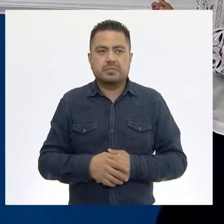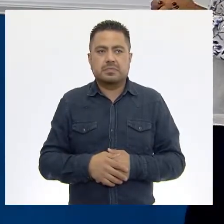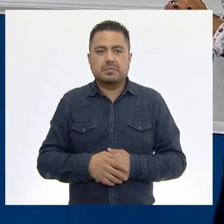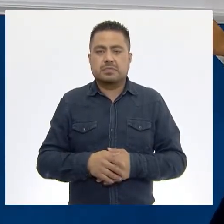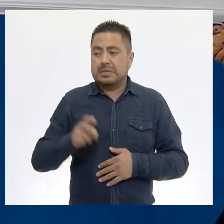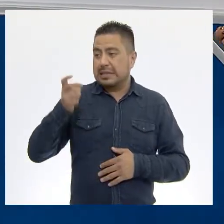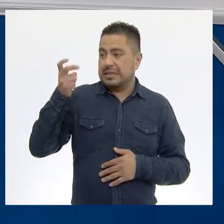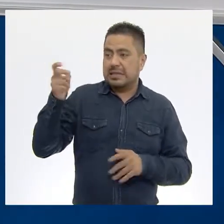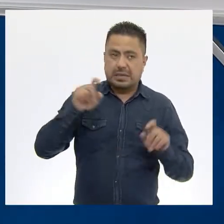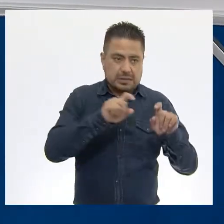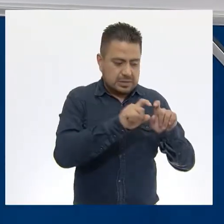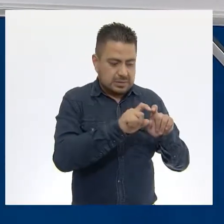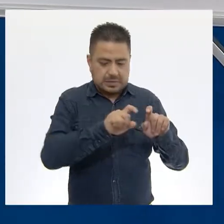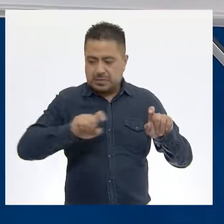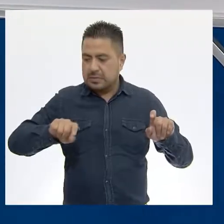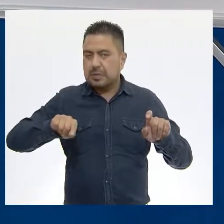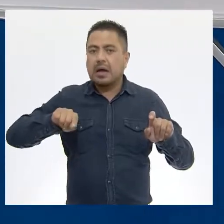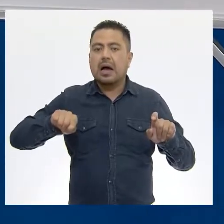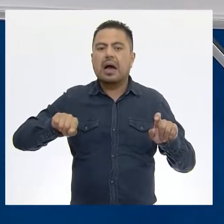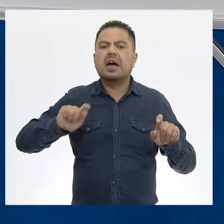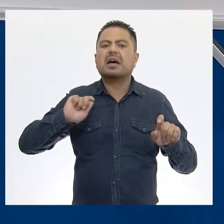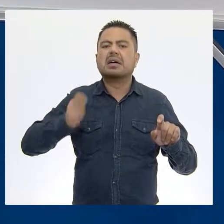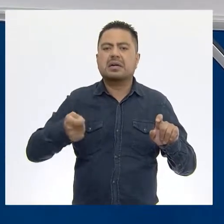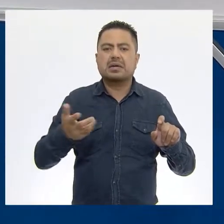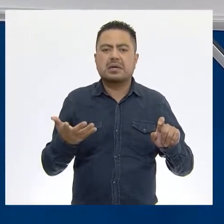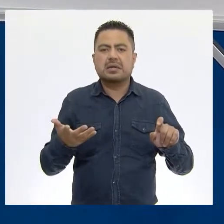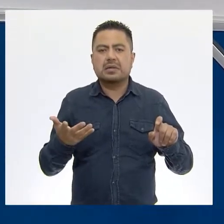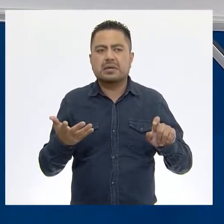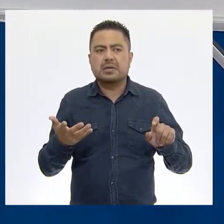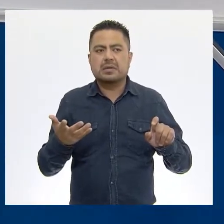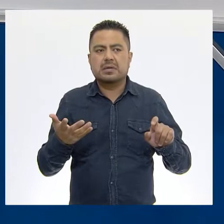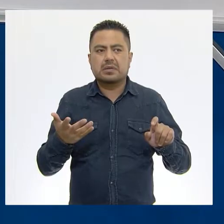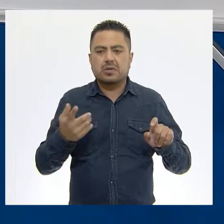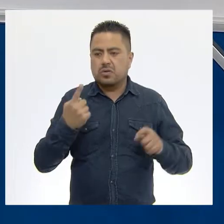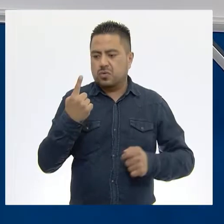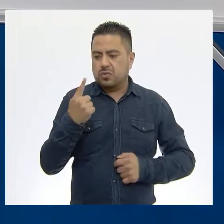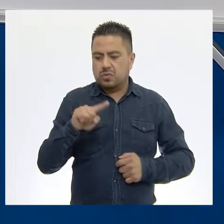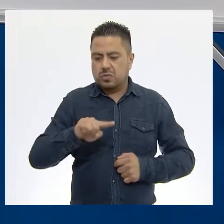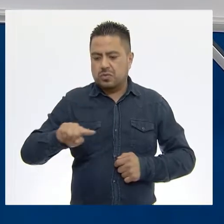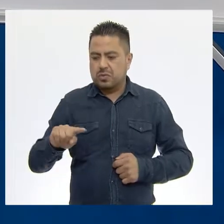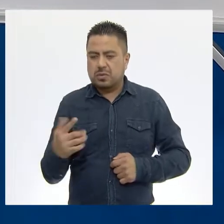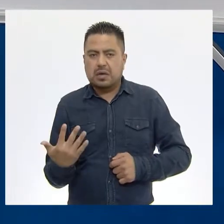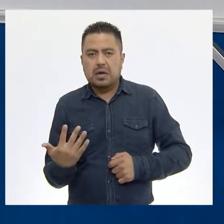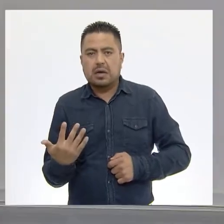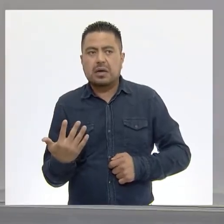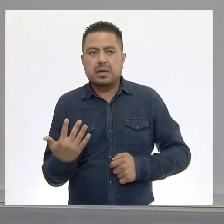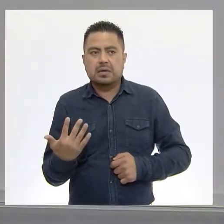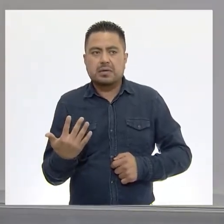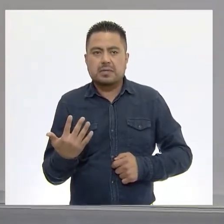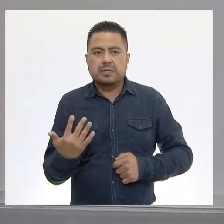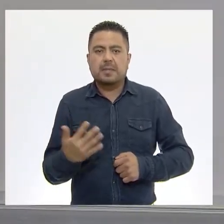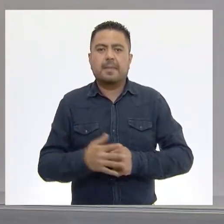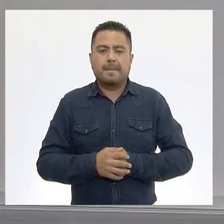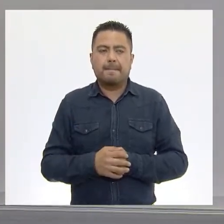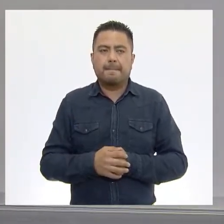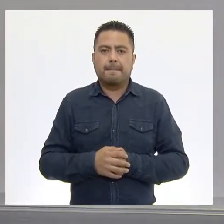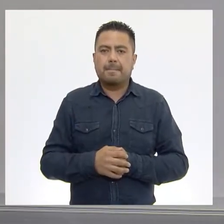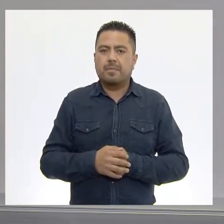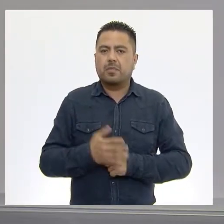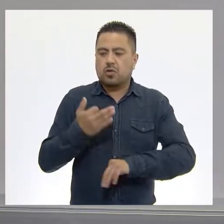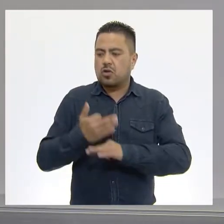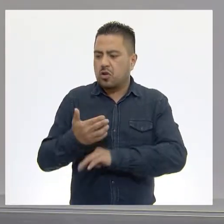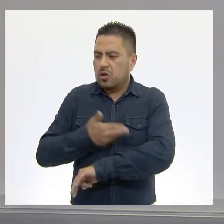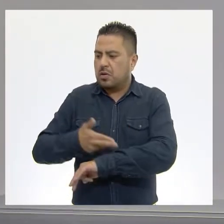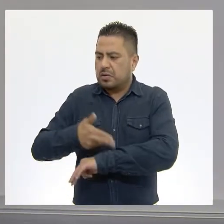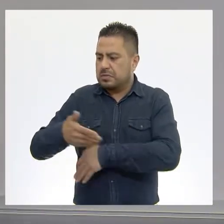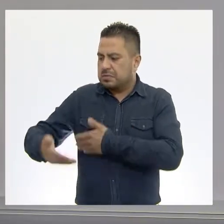De aquí a acá sería Un quinto. un quinto. Ujú. Me están